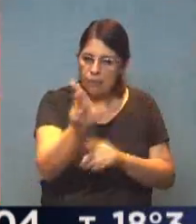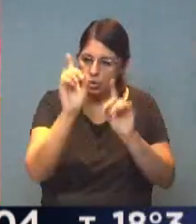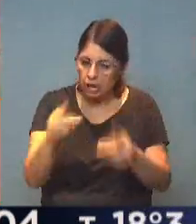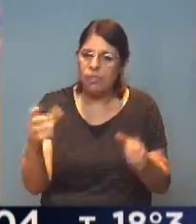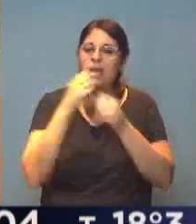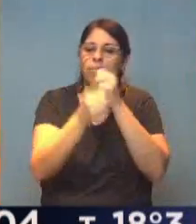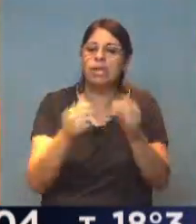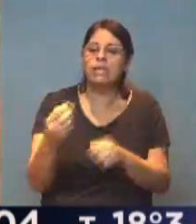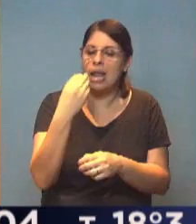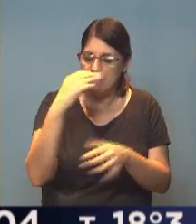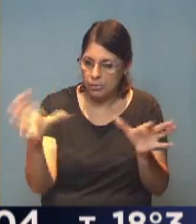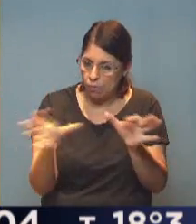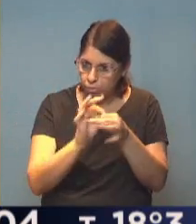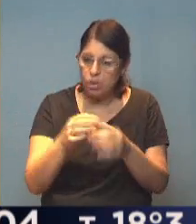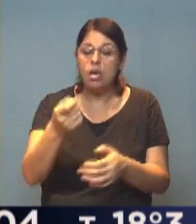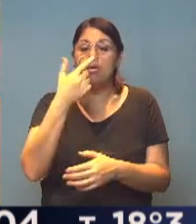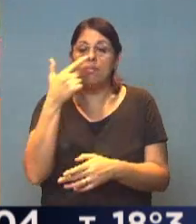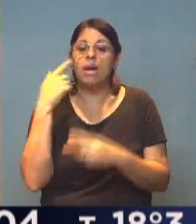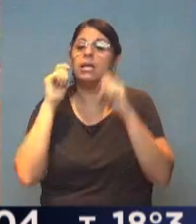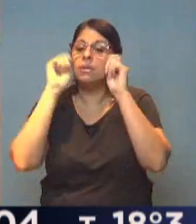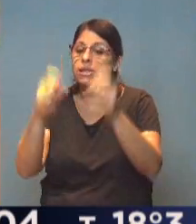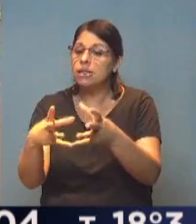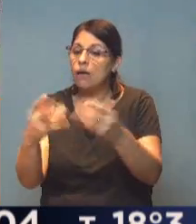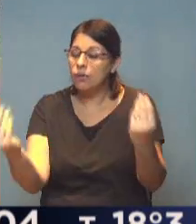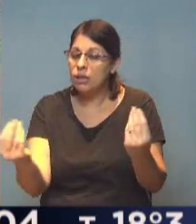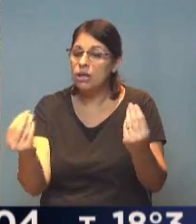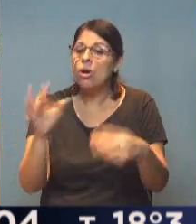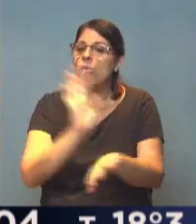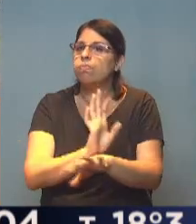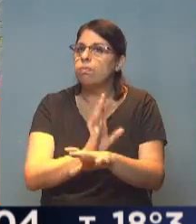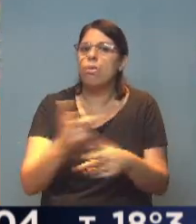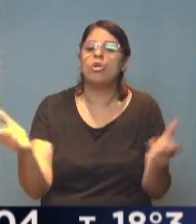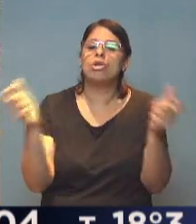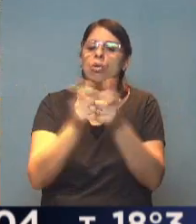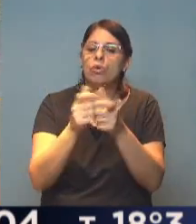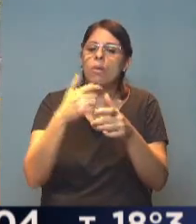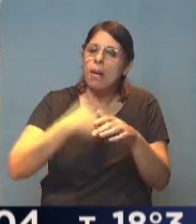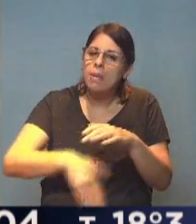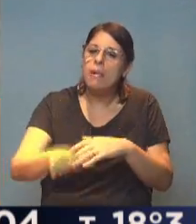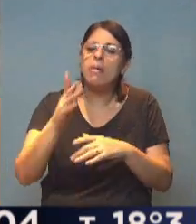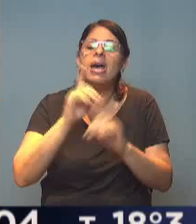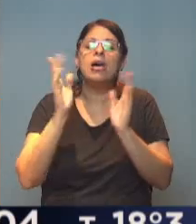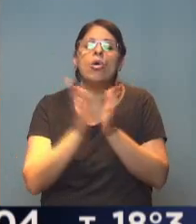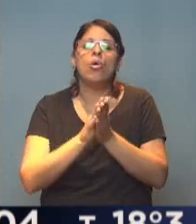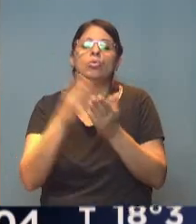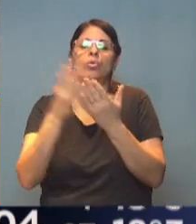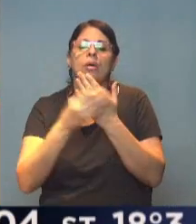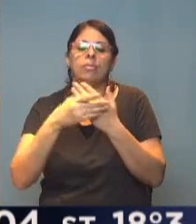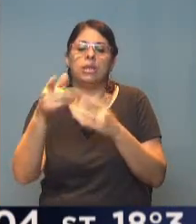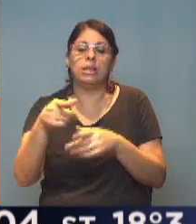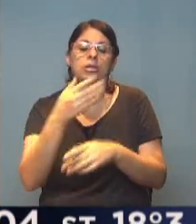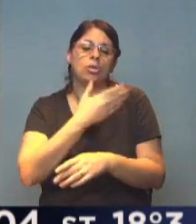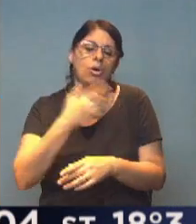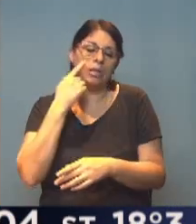alimentación. Macri finalizará su visita en el estado de China con un encuentro que está previsto también con el alcalde de la ciudad, Xi